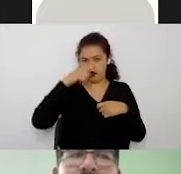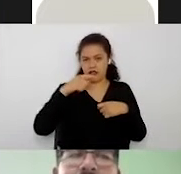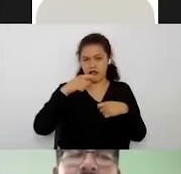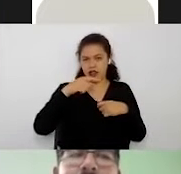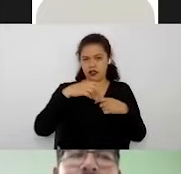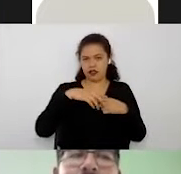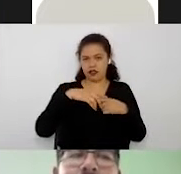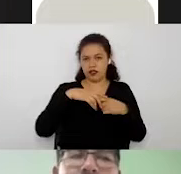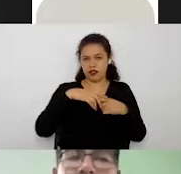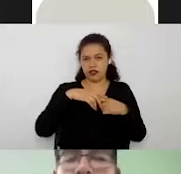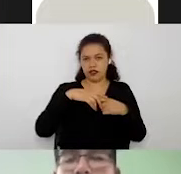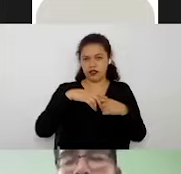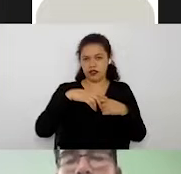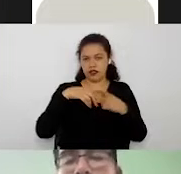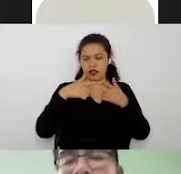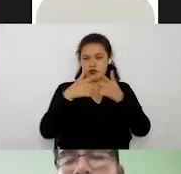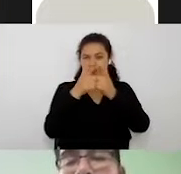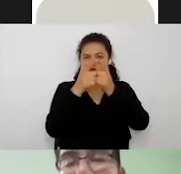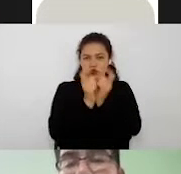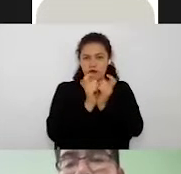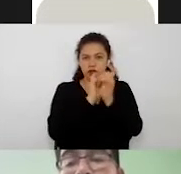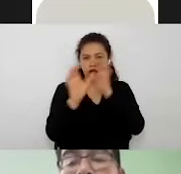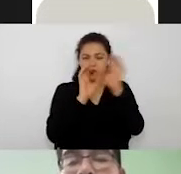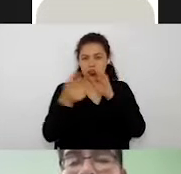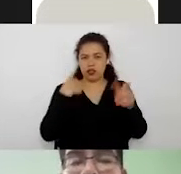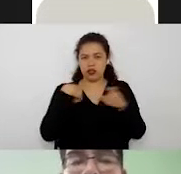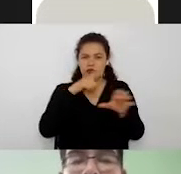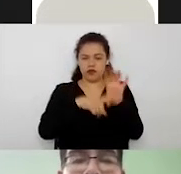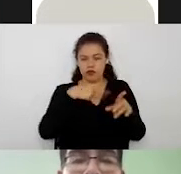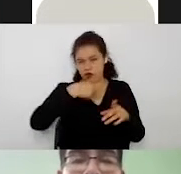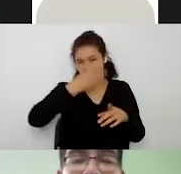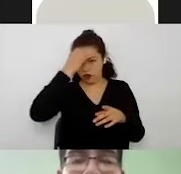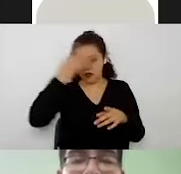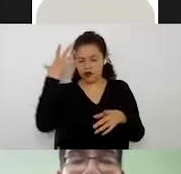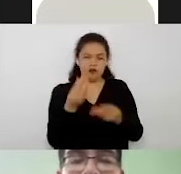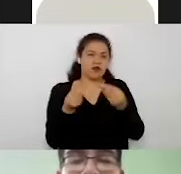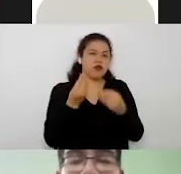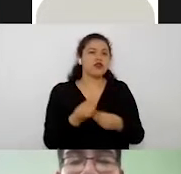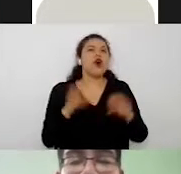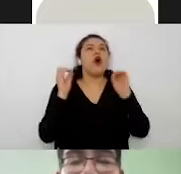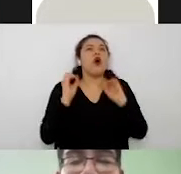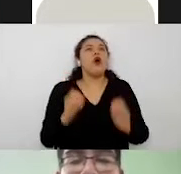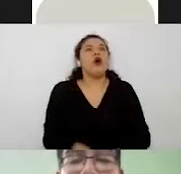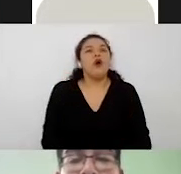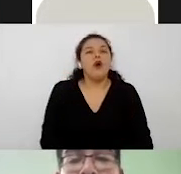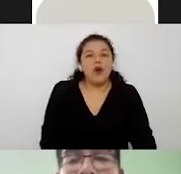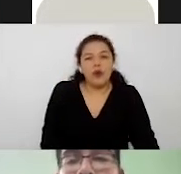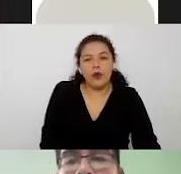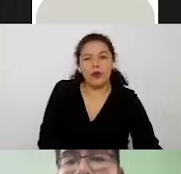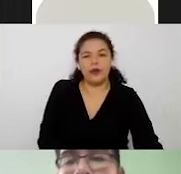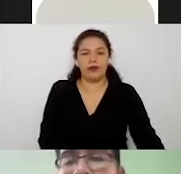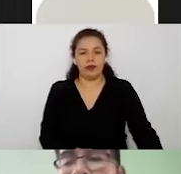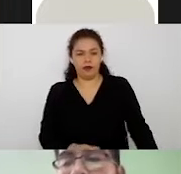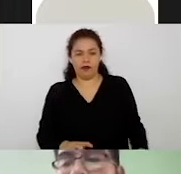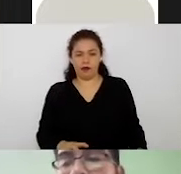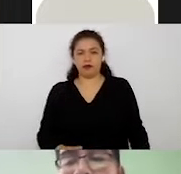para estar dentro de la brigada de comunicación porque pues soy muy olvidadizo o porque pues no sé, ¿no? Se